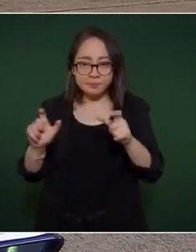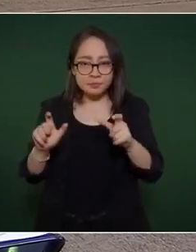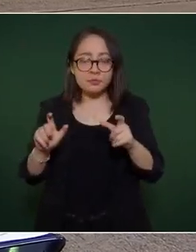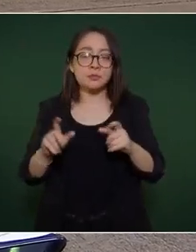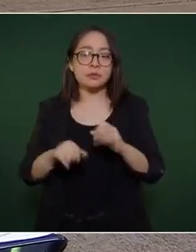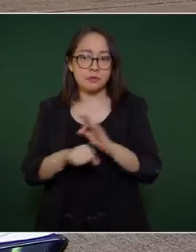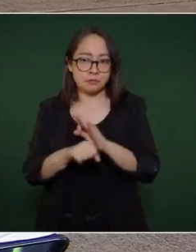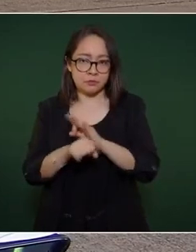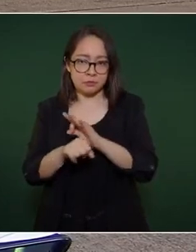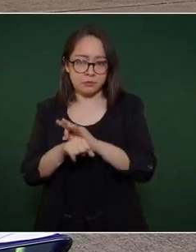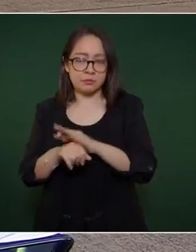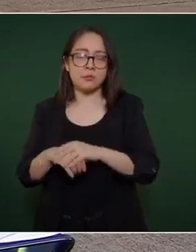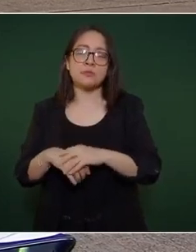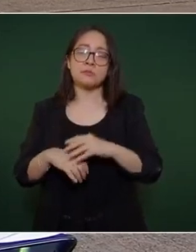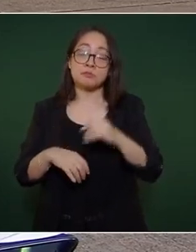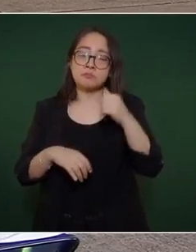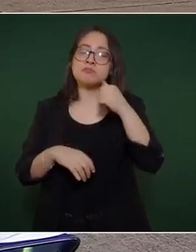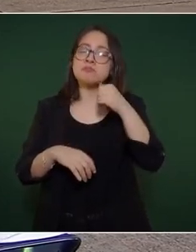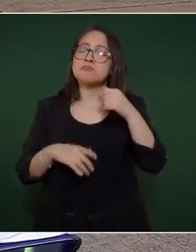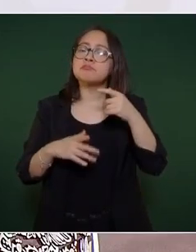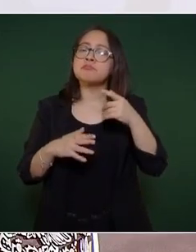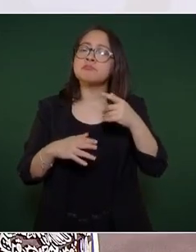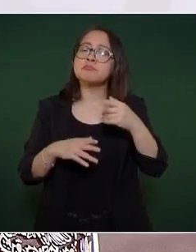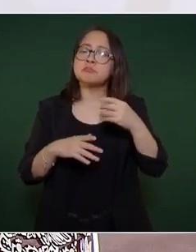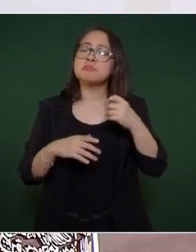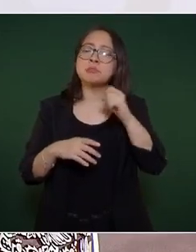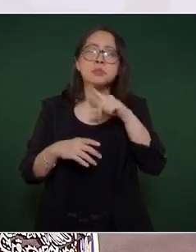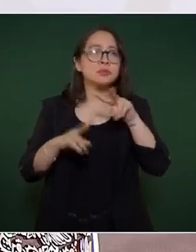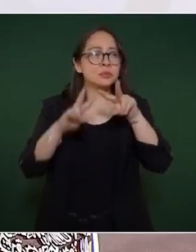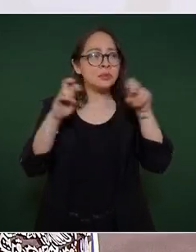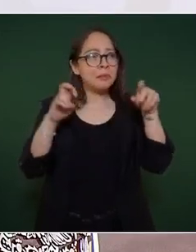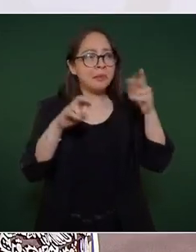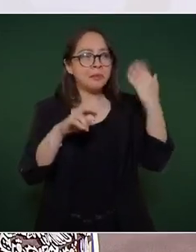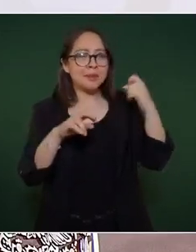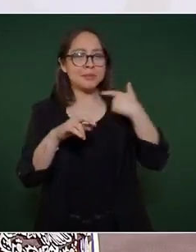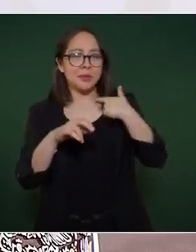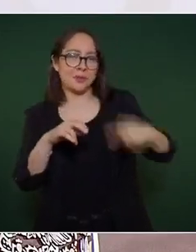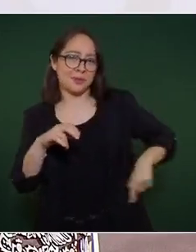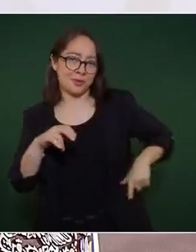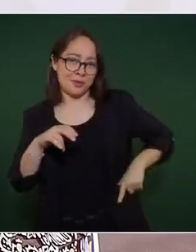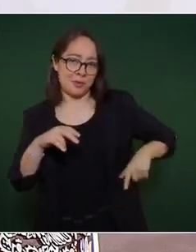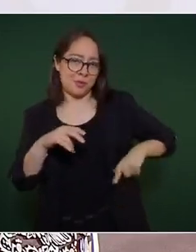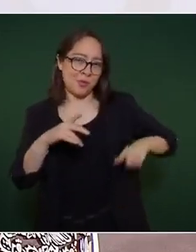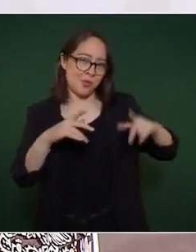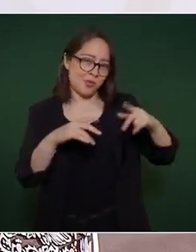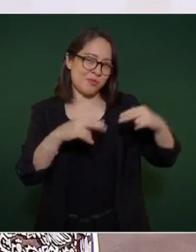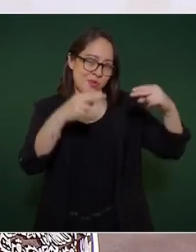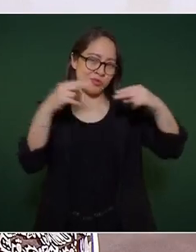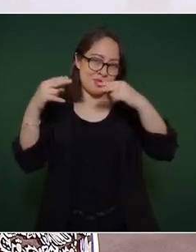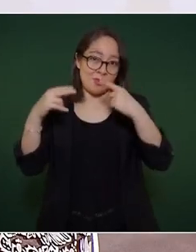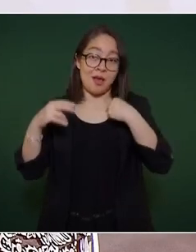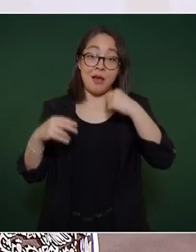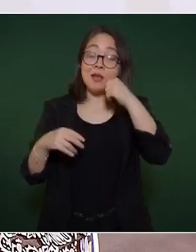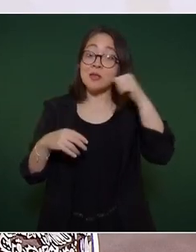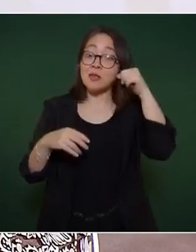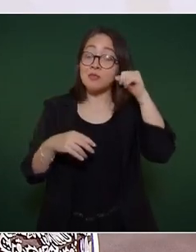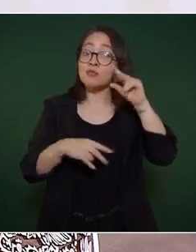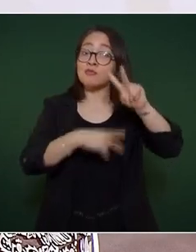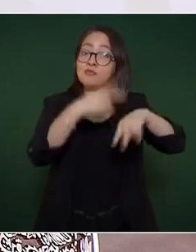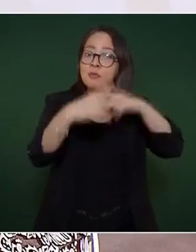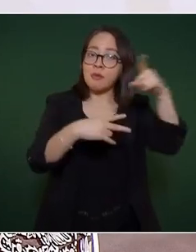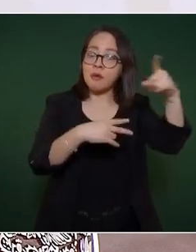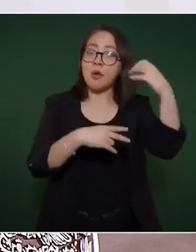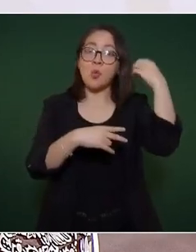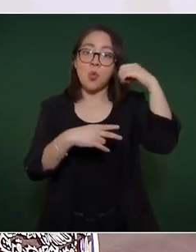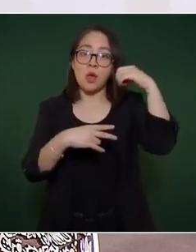ayer estuvimos en Oaxaca acompañándole en la celebración, para nosotros es la celebración del natalicio